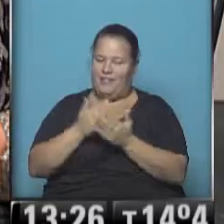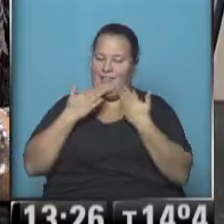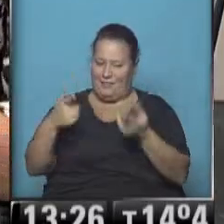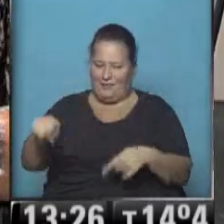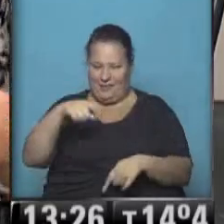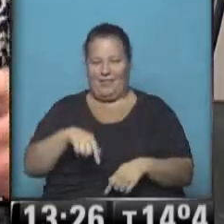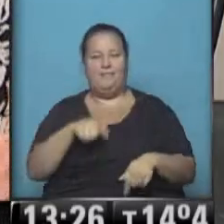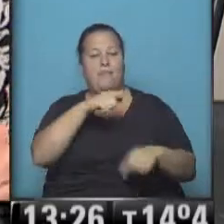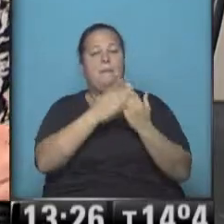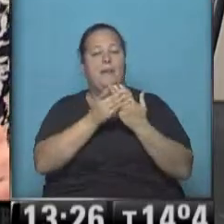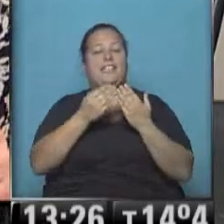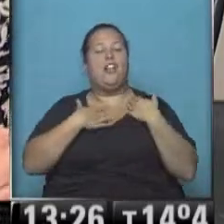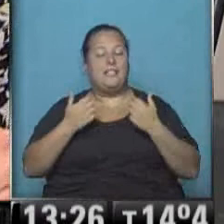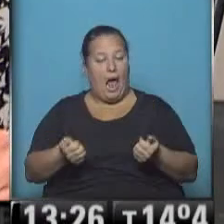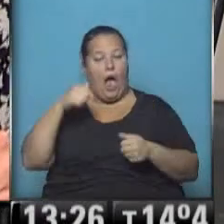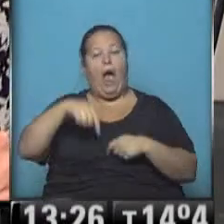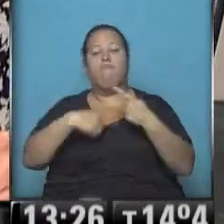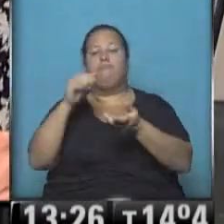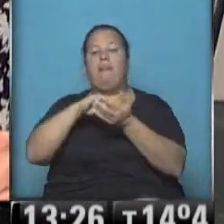estuvimos con el ministro de salud y ahora seguimos con más información y con roberto